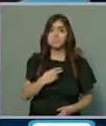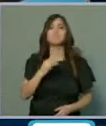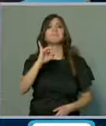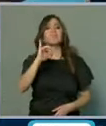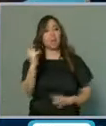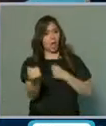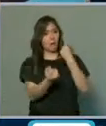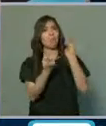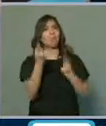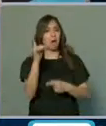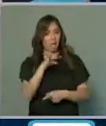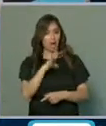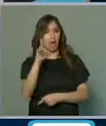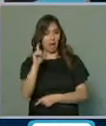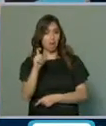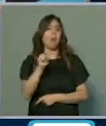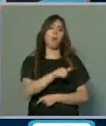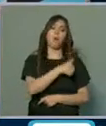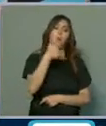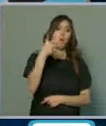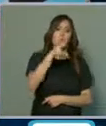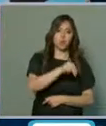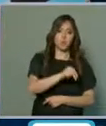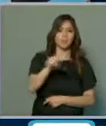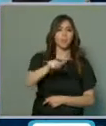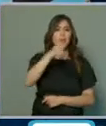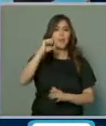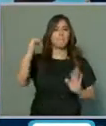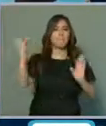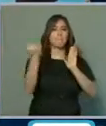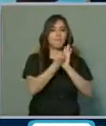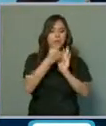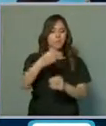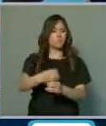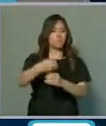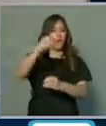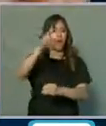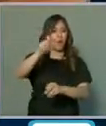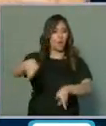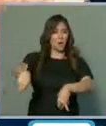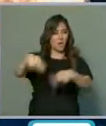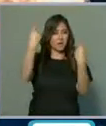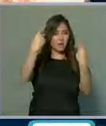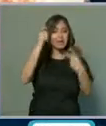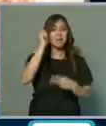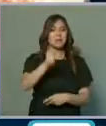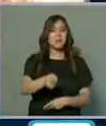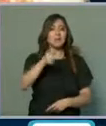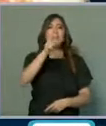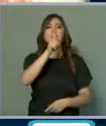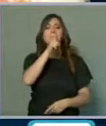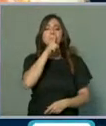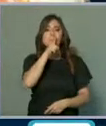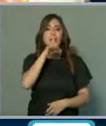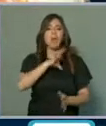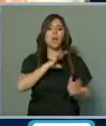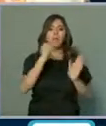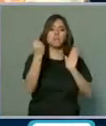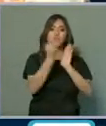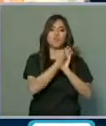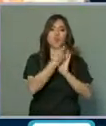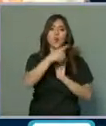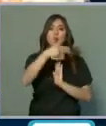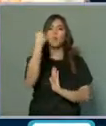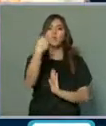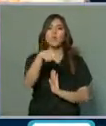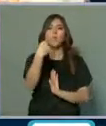algunas no. Fíjate que hay unas marcas de agua embotellada en el mercado que son transparentes, ¿no? Sí. Y tienen unos nombres que